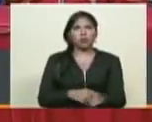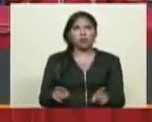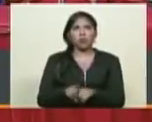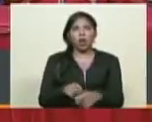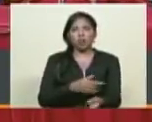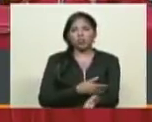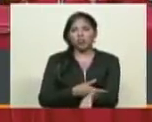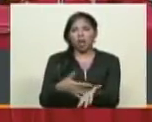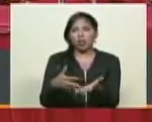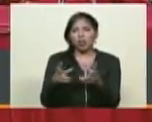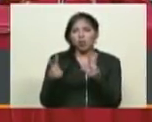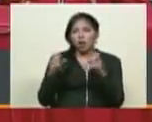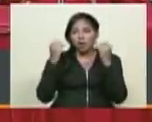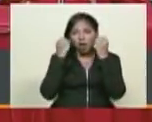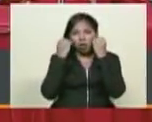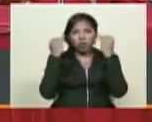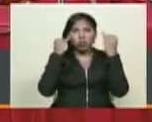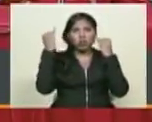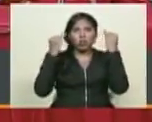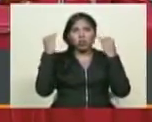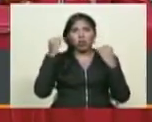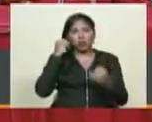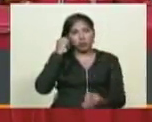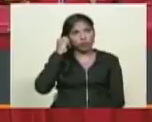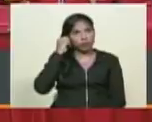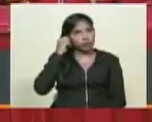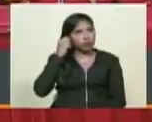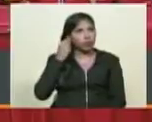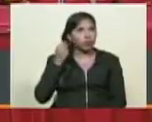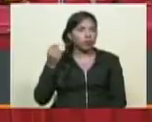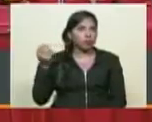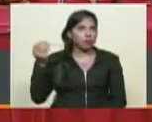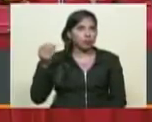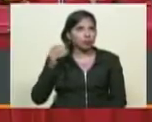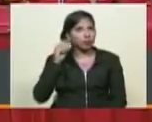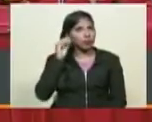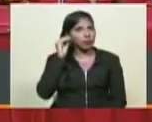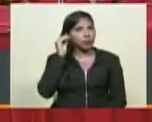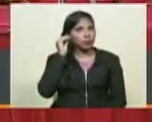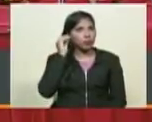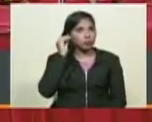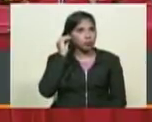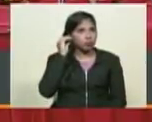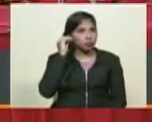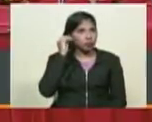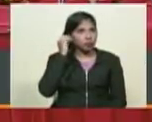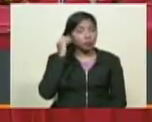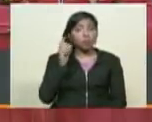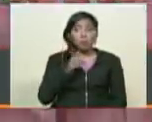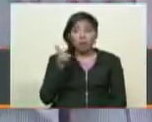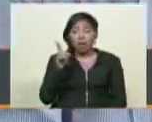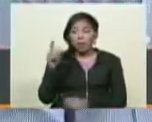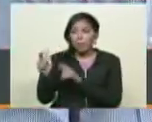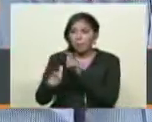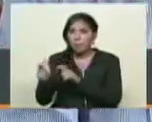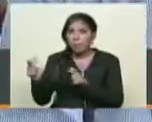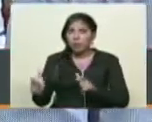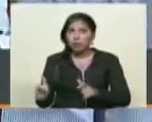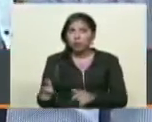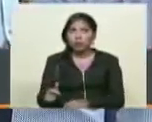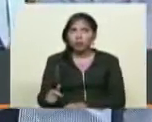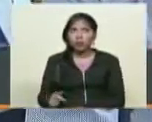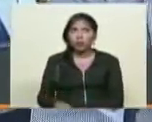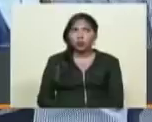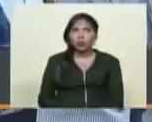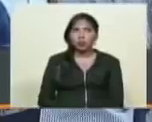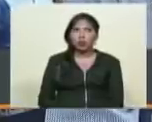sangre nueva. Mira la cara de nuestros candidatos. Aquí candidatos, mira, vean la cara. Ahí hay candidatos que ni ellos sabían ni